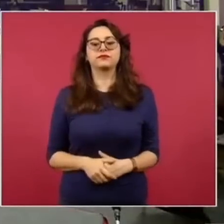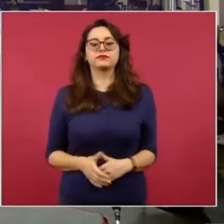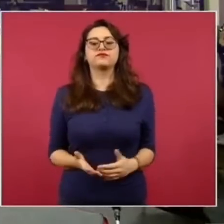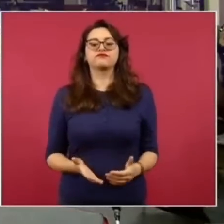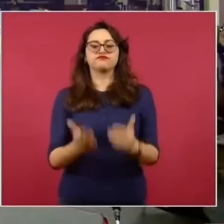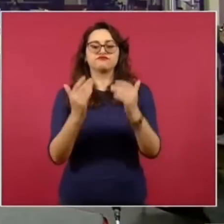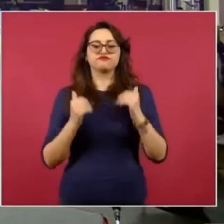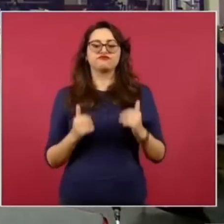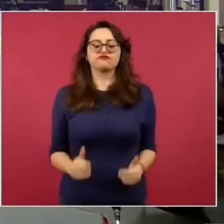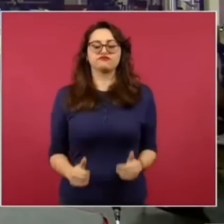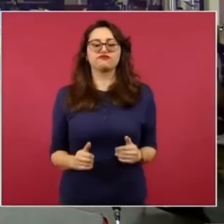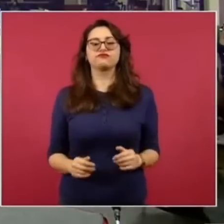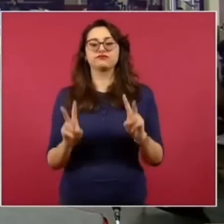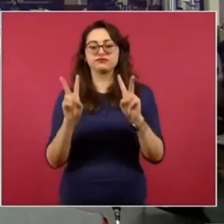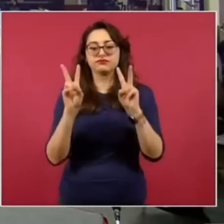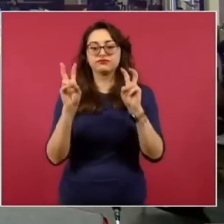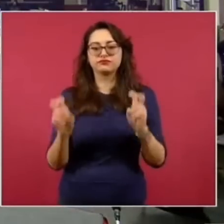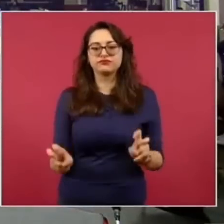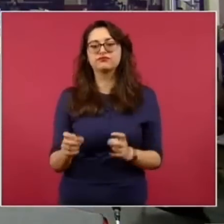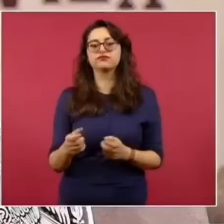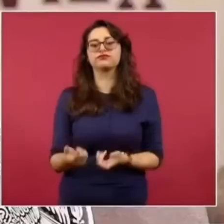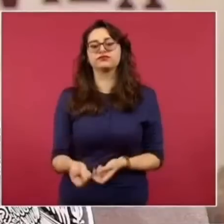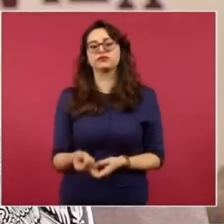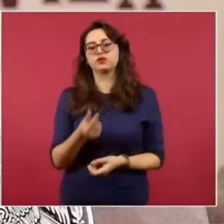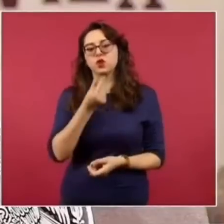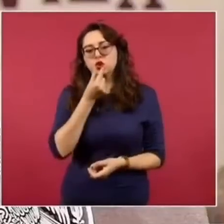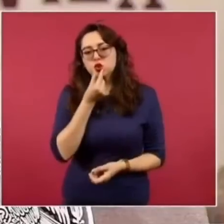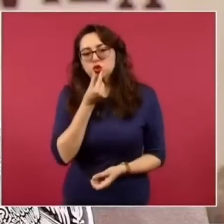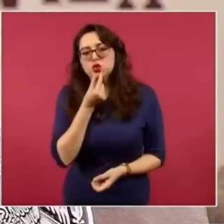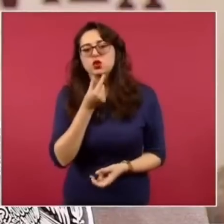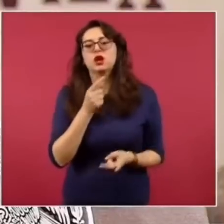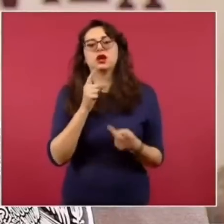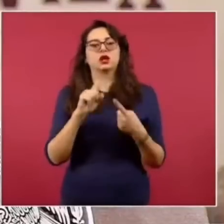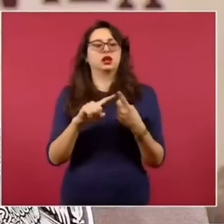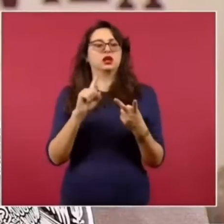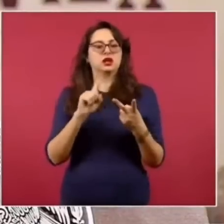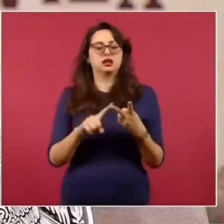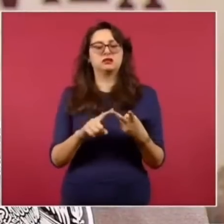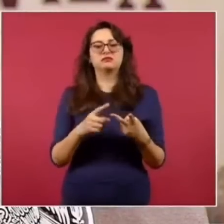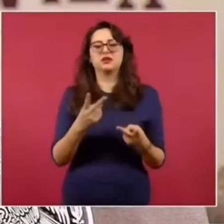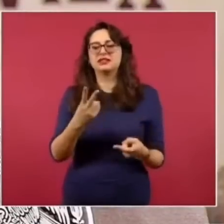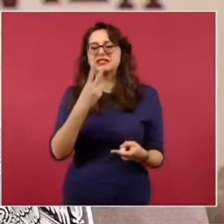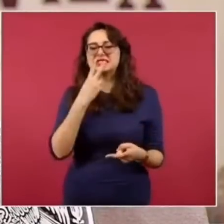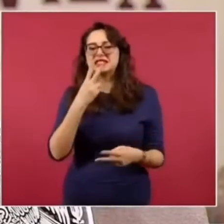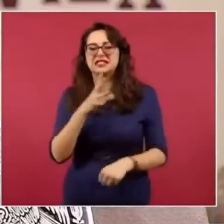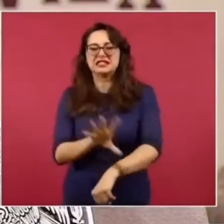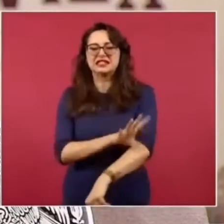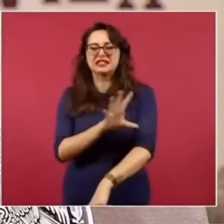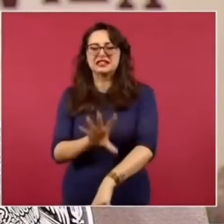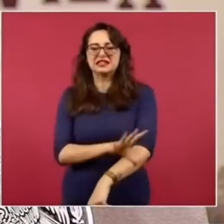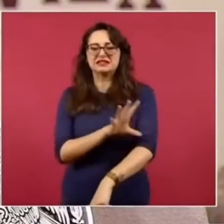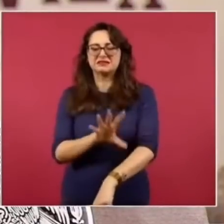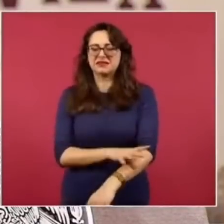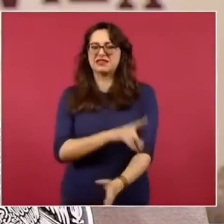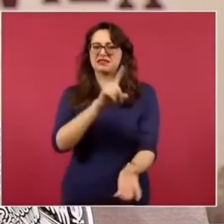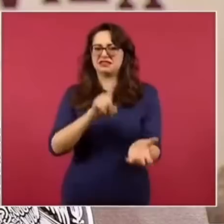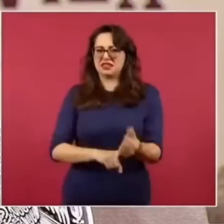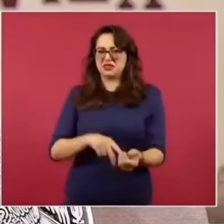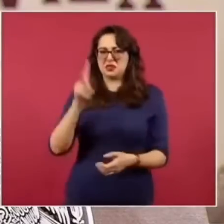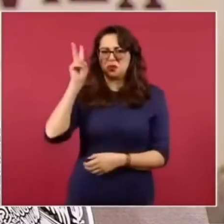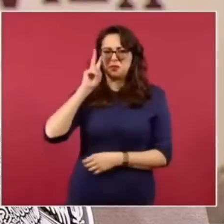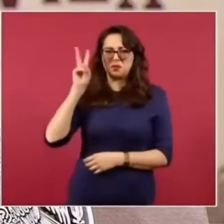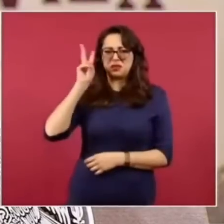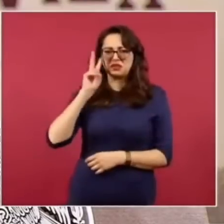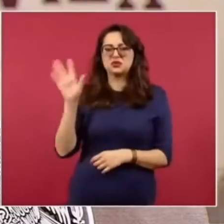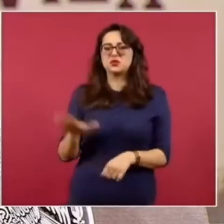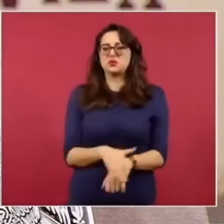vapeadores y similares implica cigarrillos electrónicos. ¿Por qué lo ponemos en un segmento de adicciones? Algunas